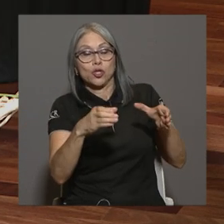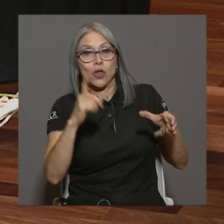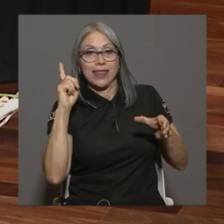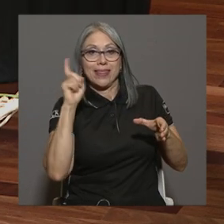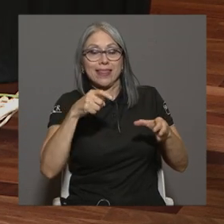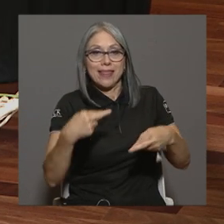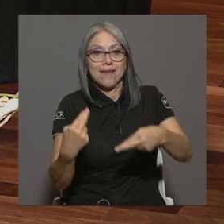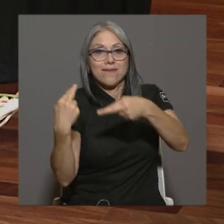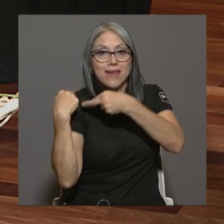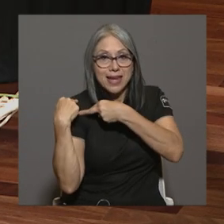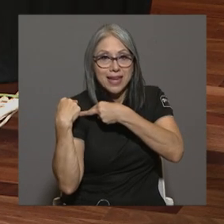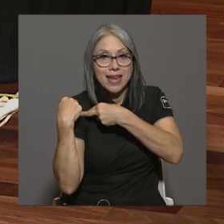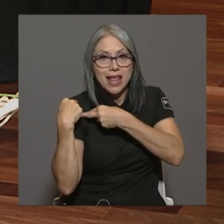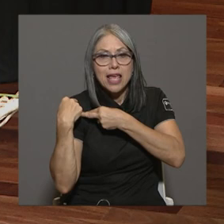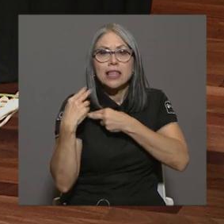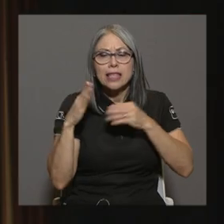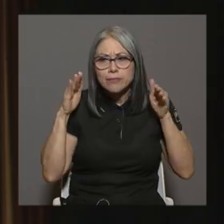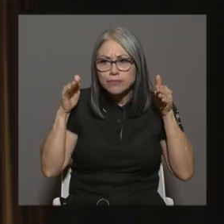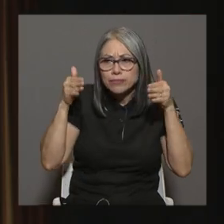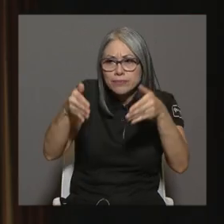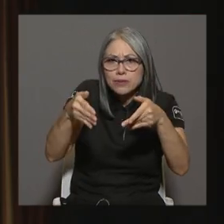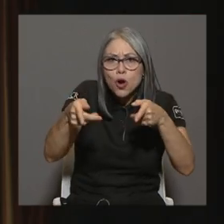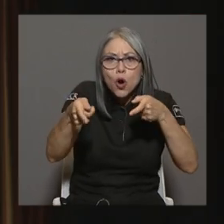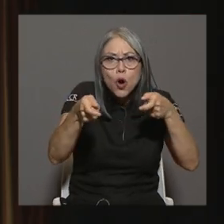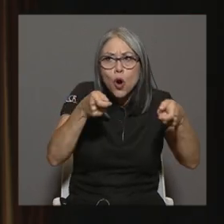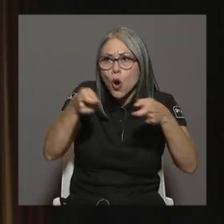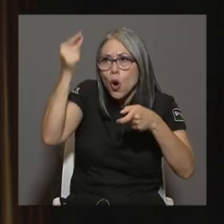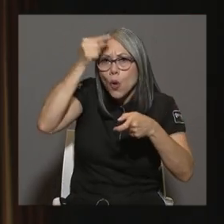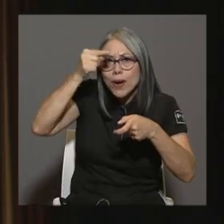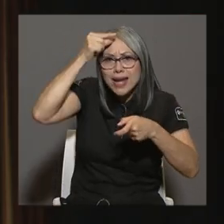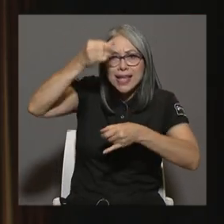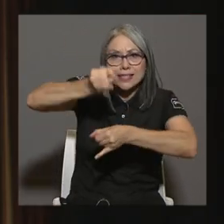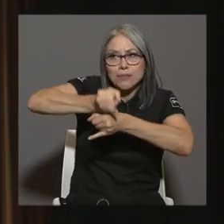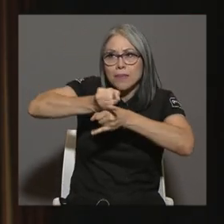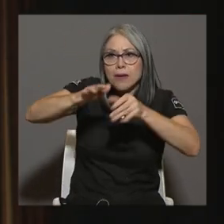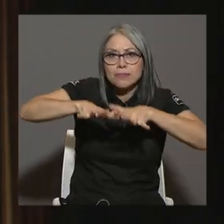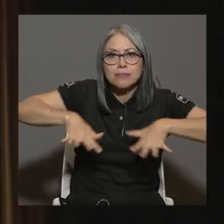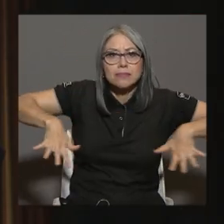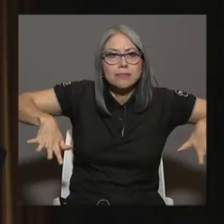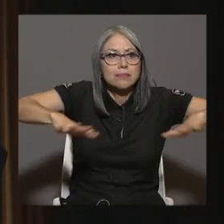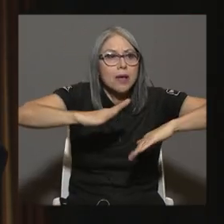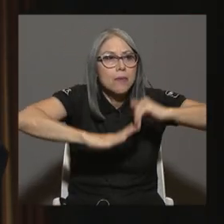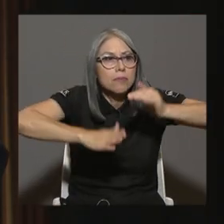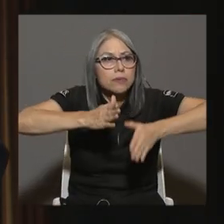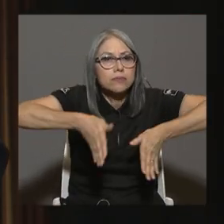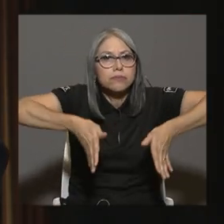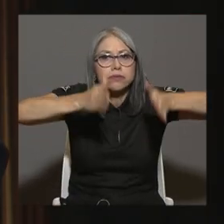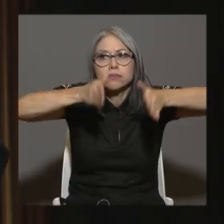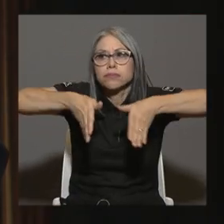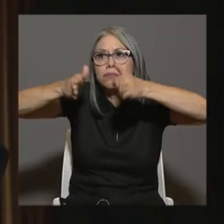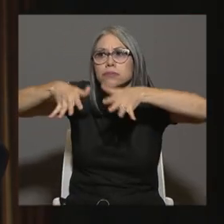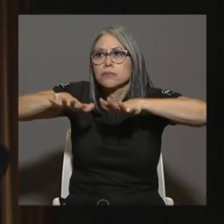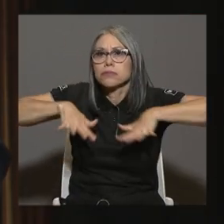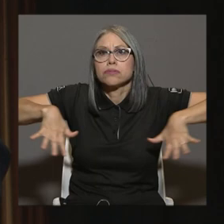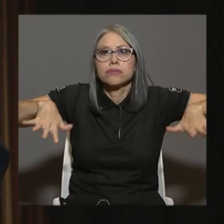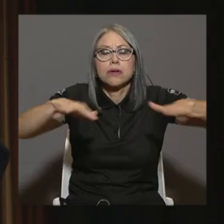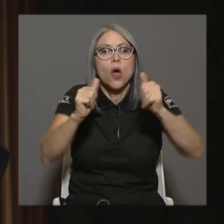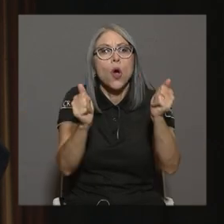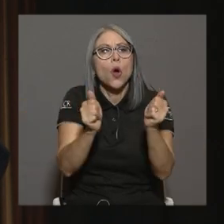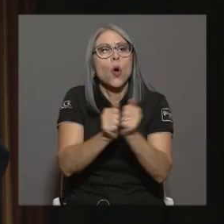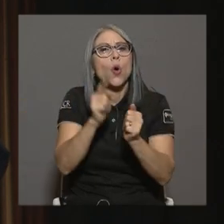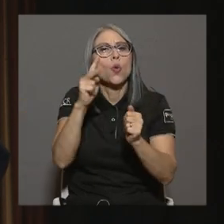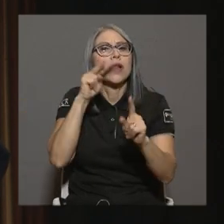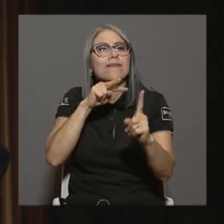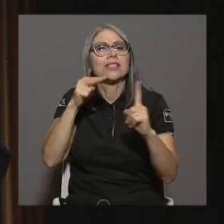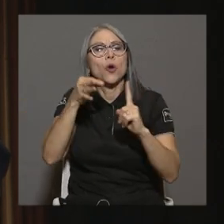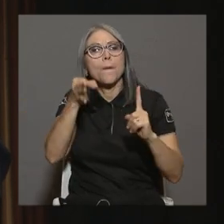la gobernanza institucional del espacio y la infraestructura física universitaria con una visión